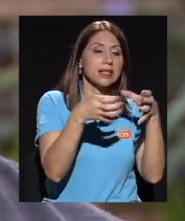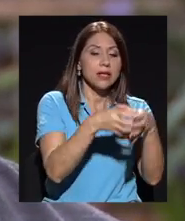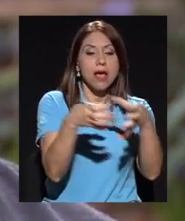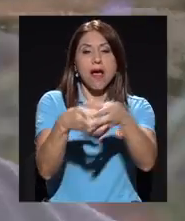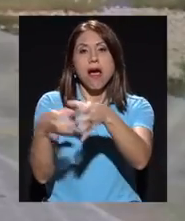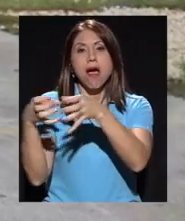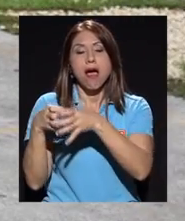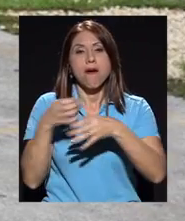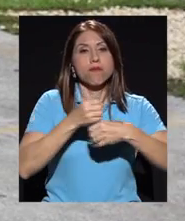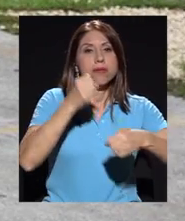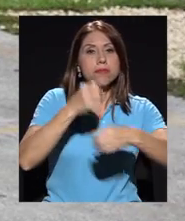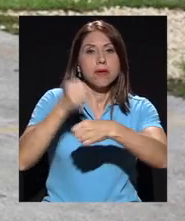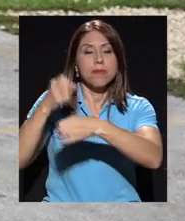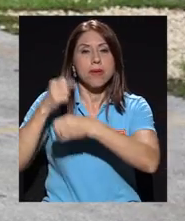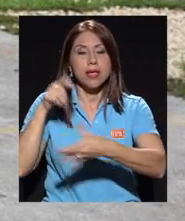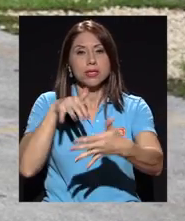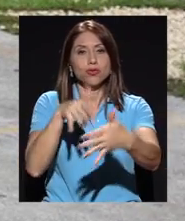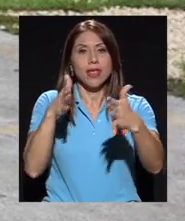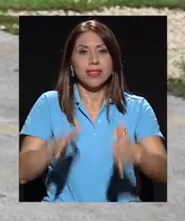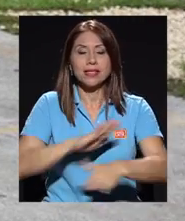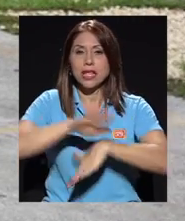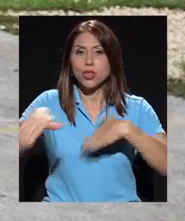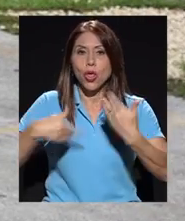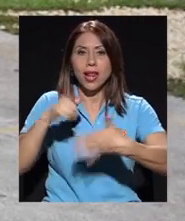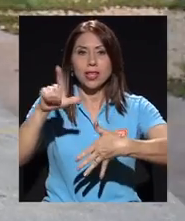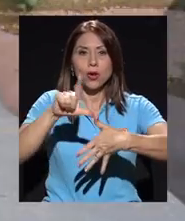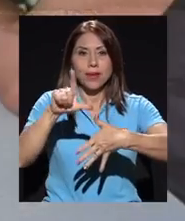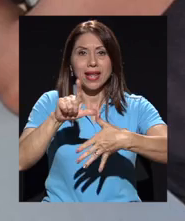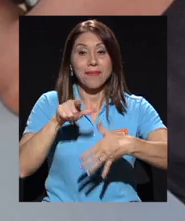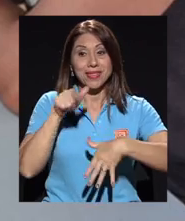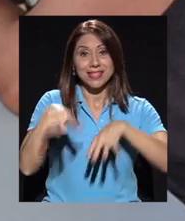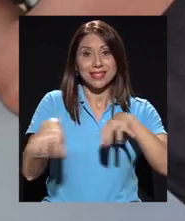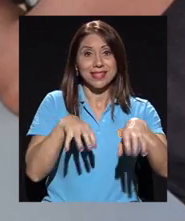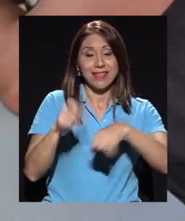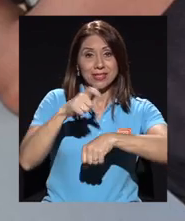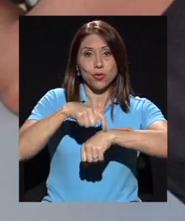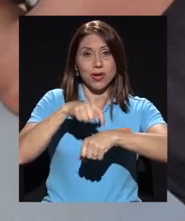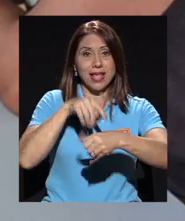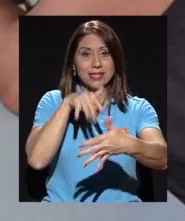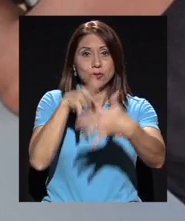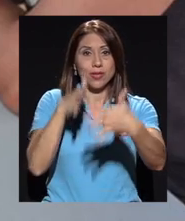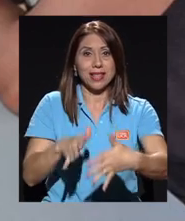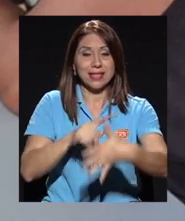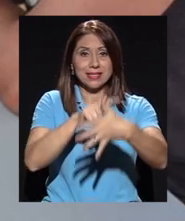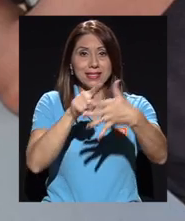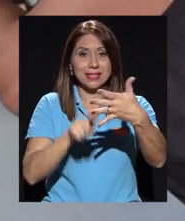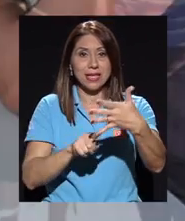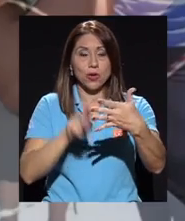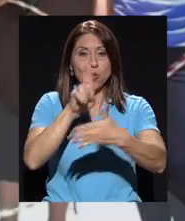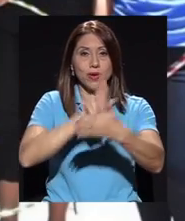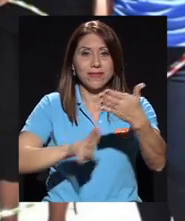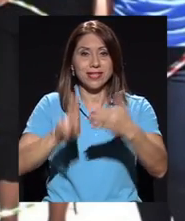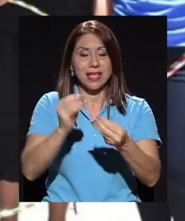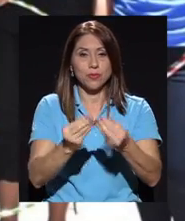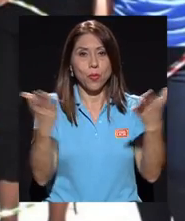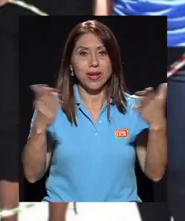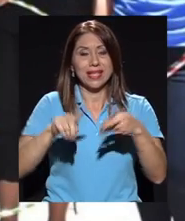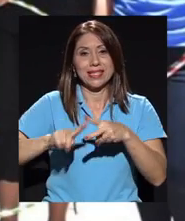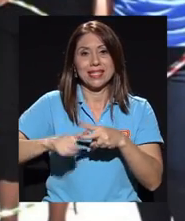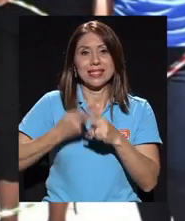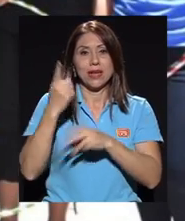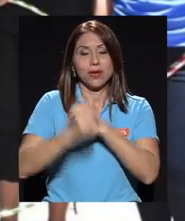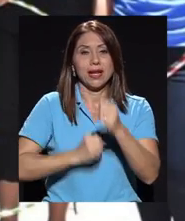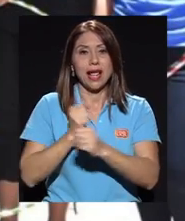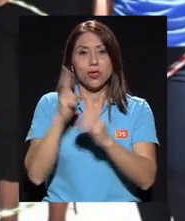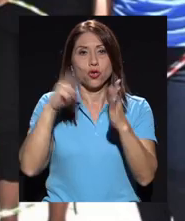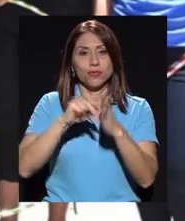federaciones de toda Latinoamérica. Las jornadas estudiantiles organizadas por las 5 universidades públicas iniciaron en el